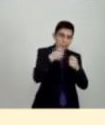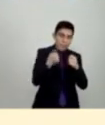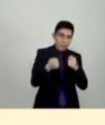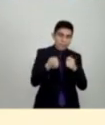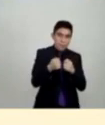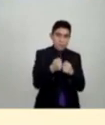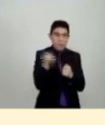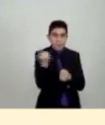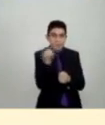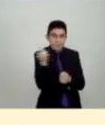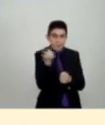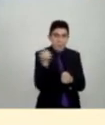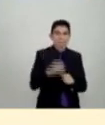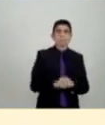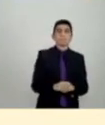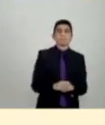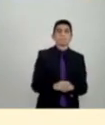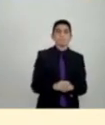Entonces,